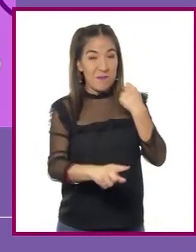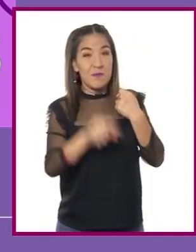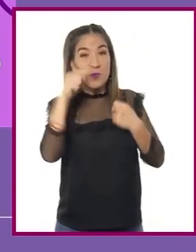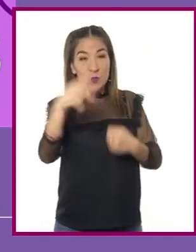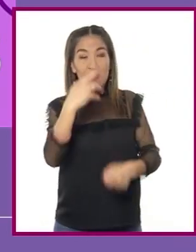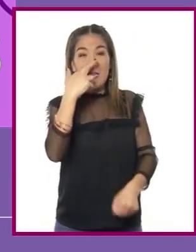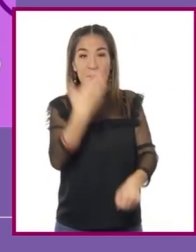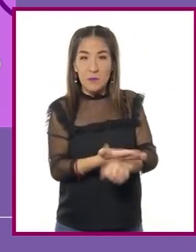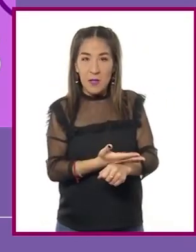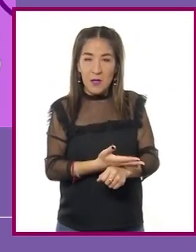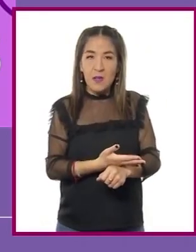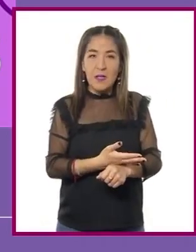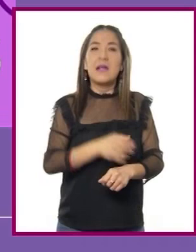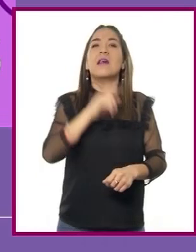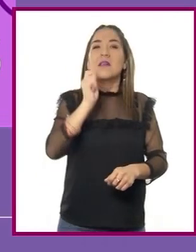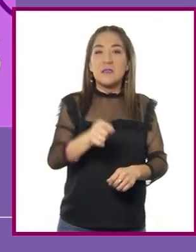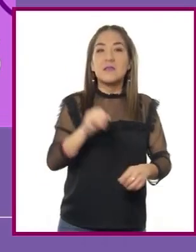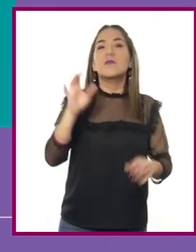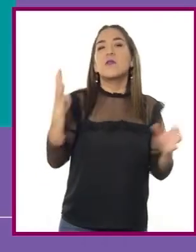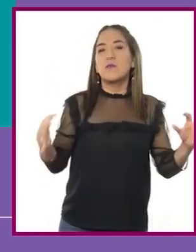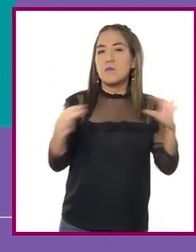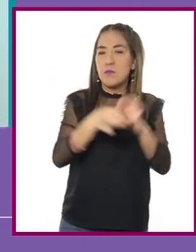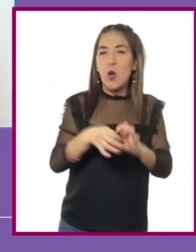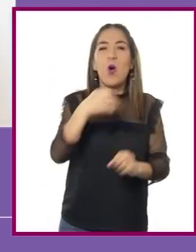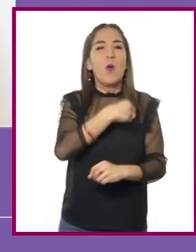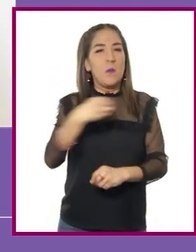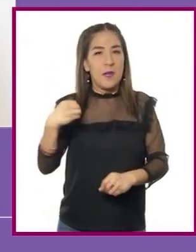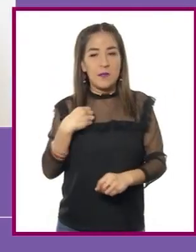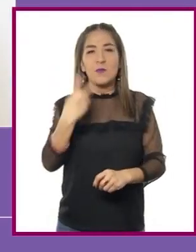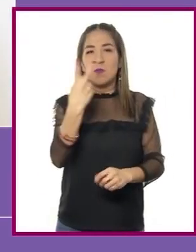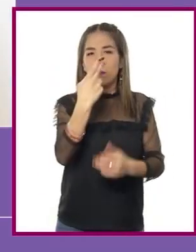también contraen responsabilidades.